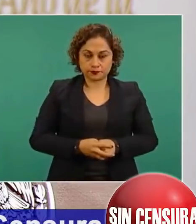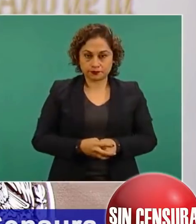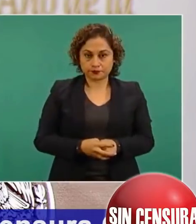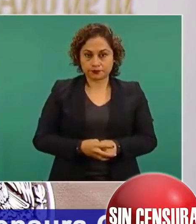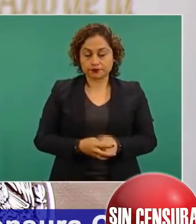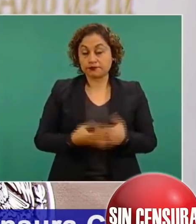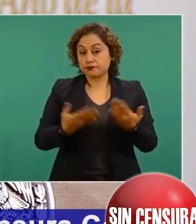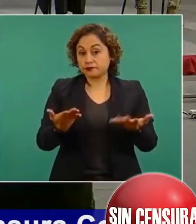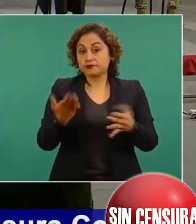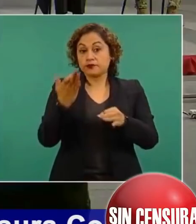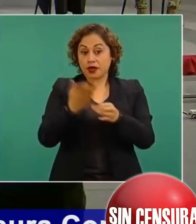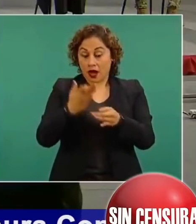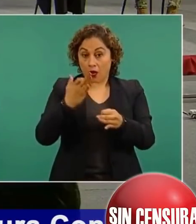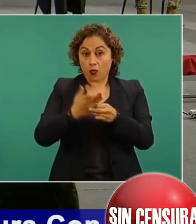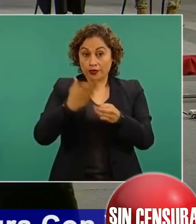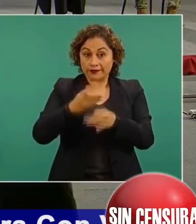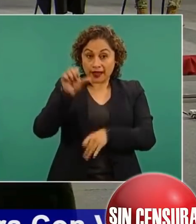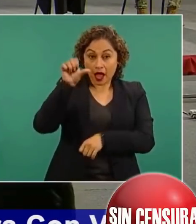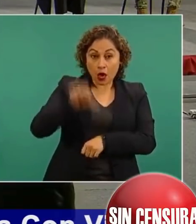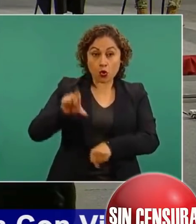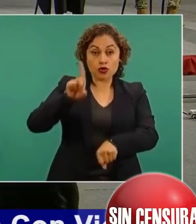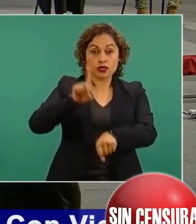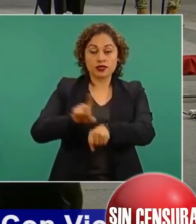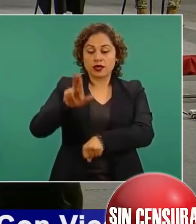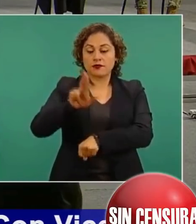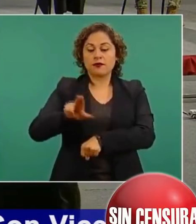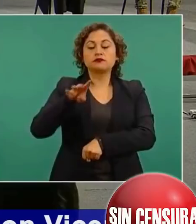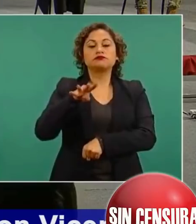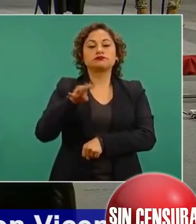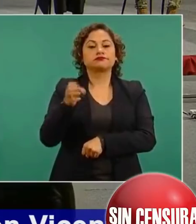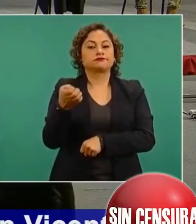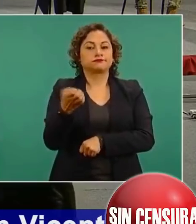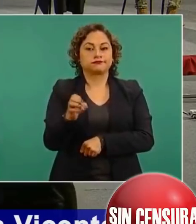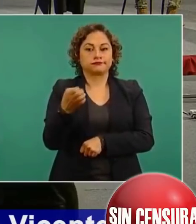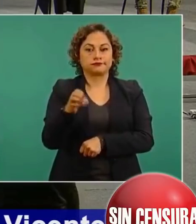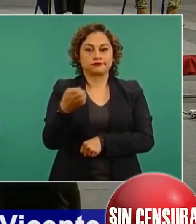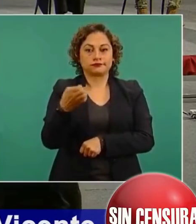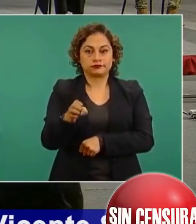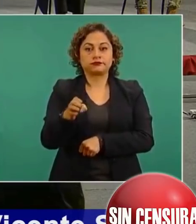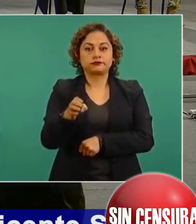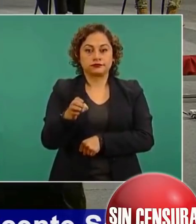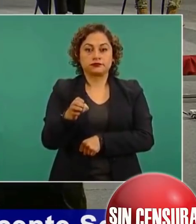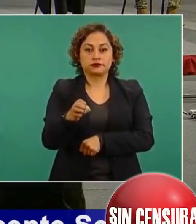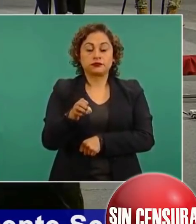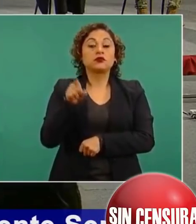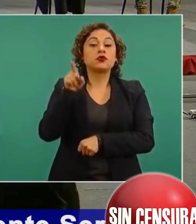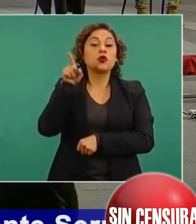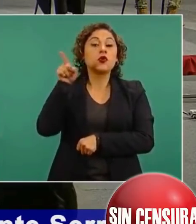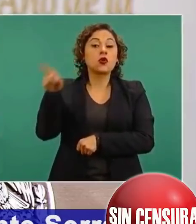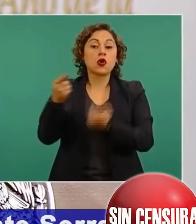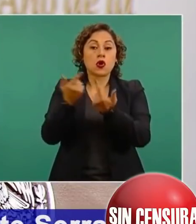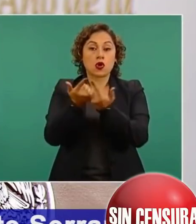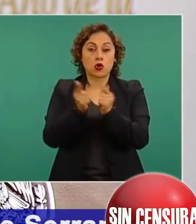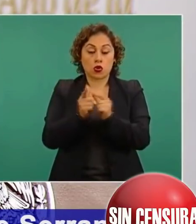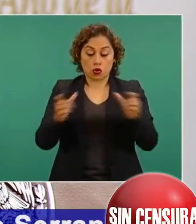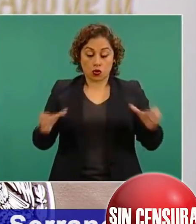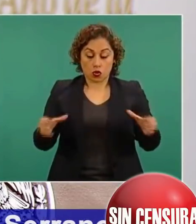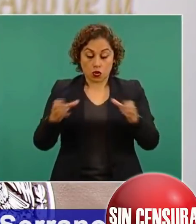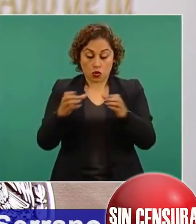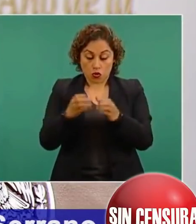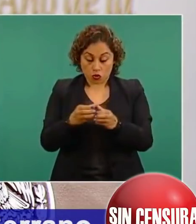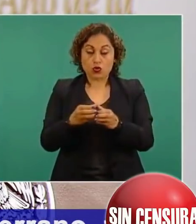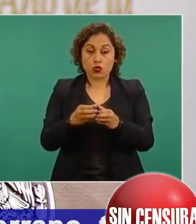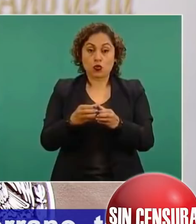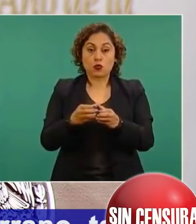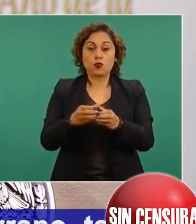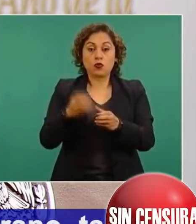este momento, hoy, martes 19 de enero, sesionará el Grupo Técnico Asesor de Vacunación de